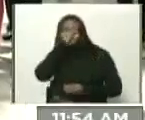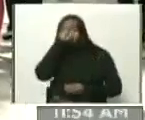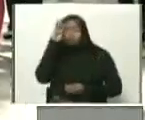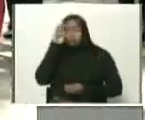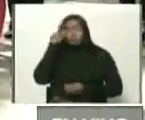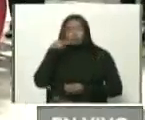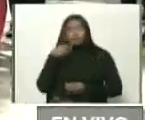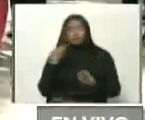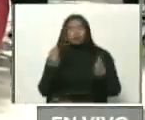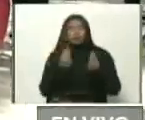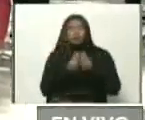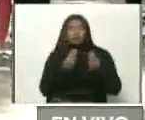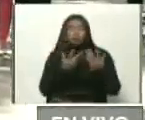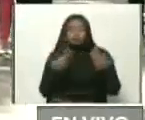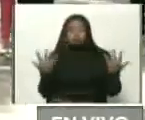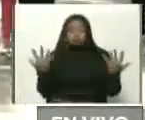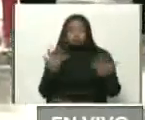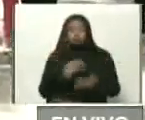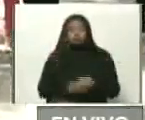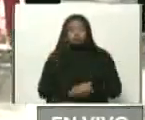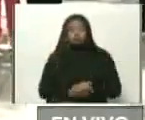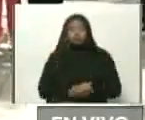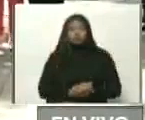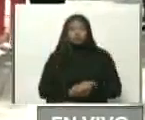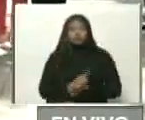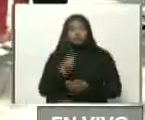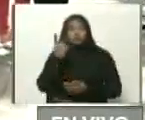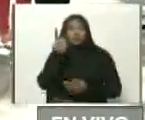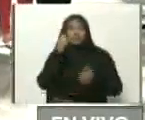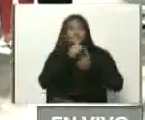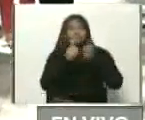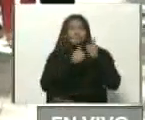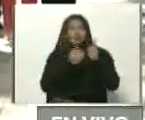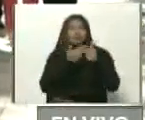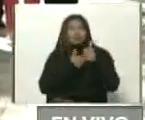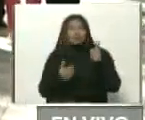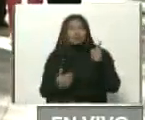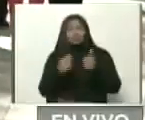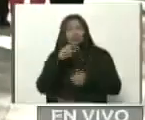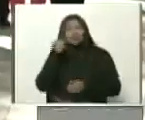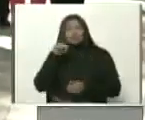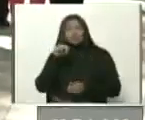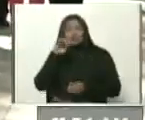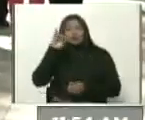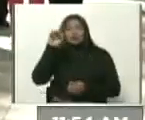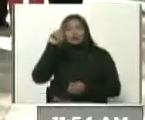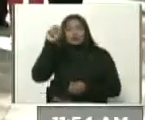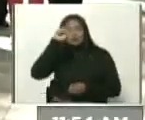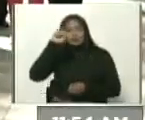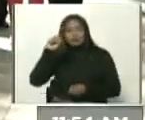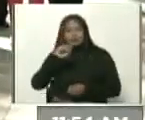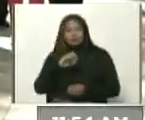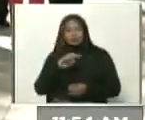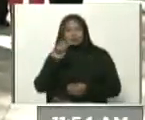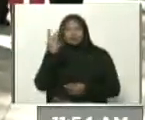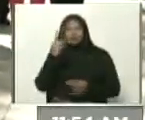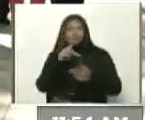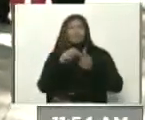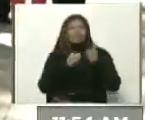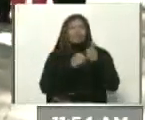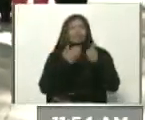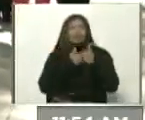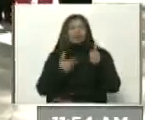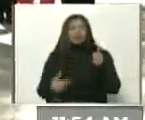Cabello Rondón, además de la primera vicepresidenta de la Asamblea Nacional, Iris Varela, el segundo vicepresidente